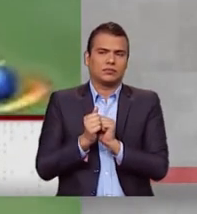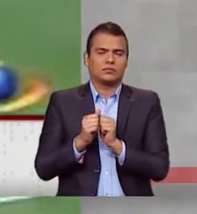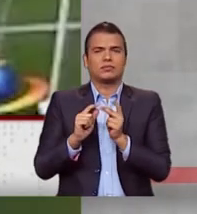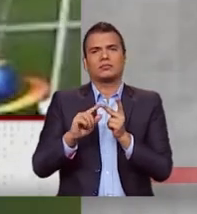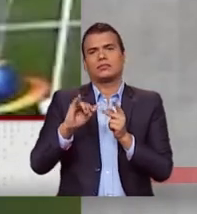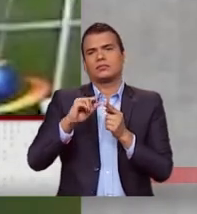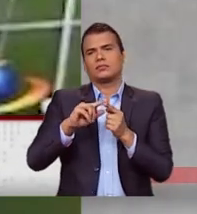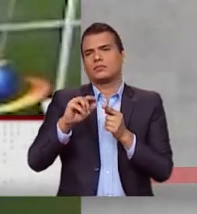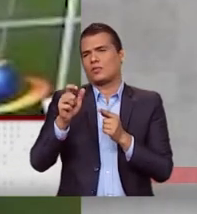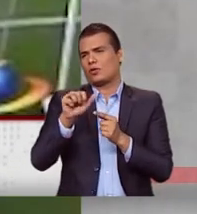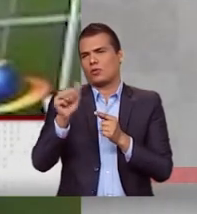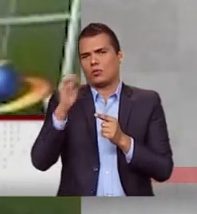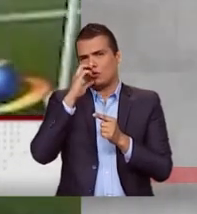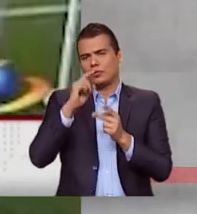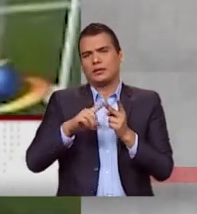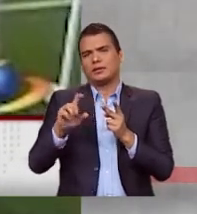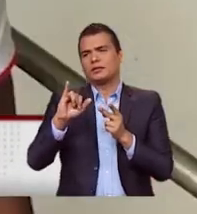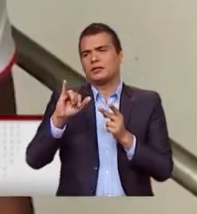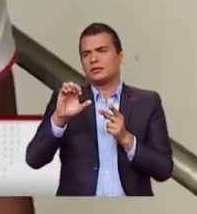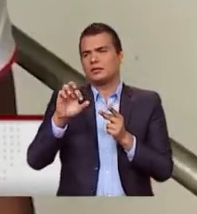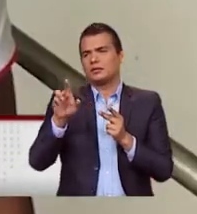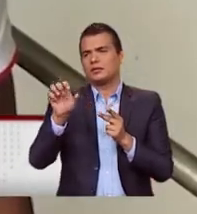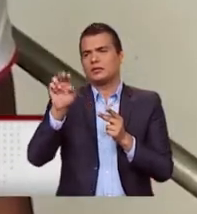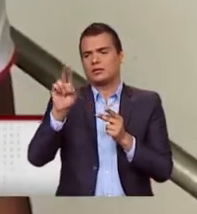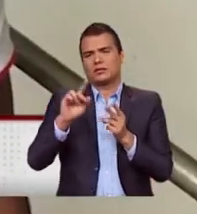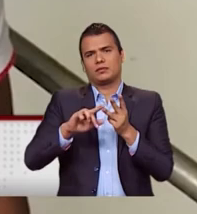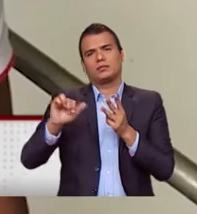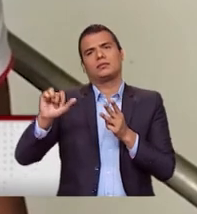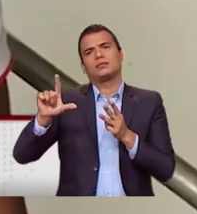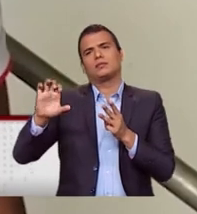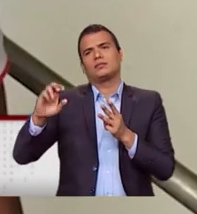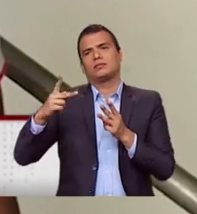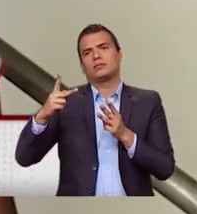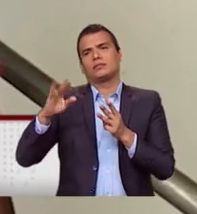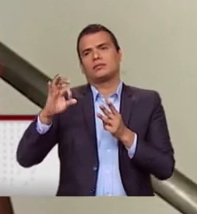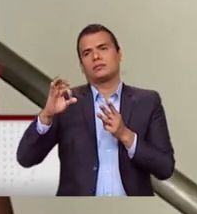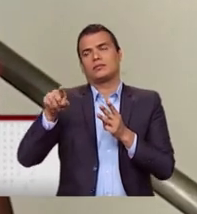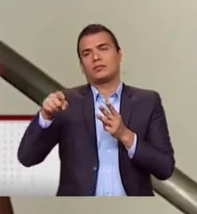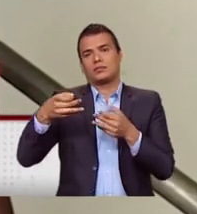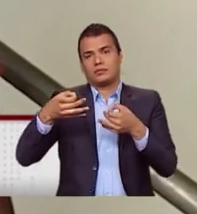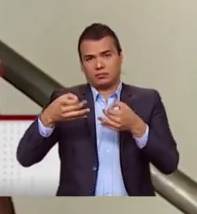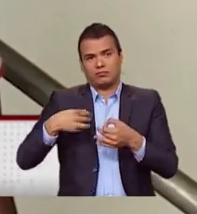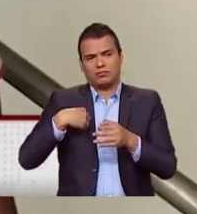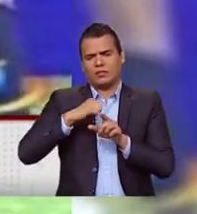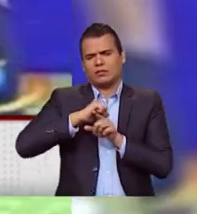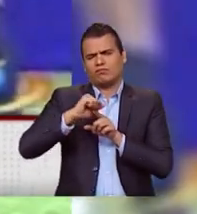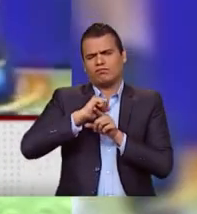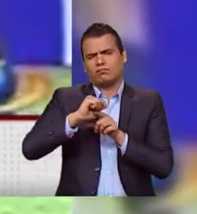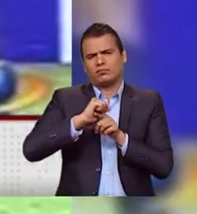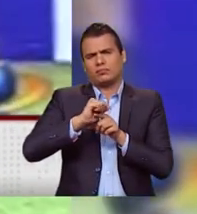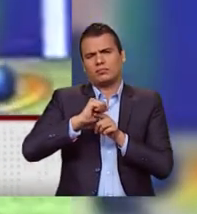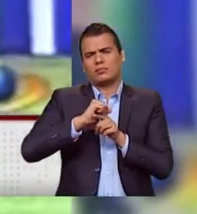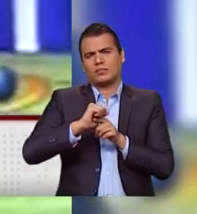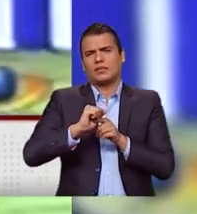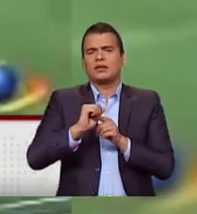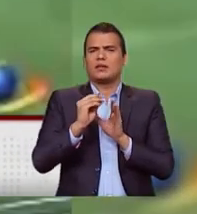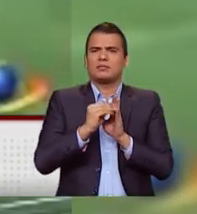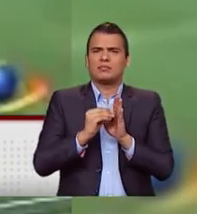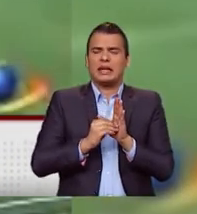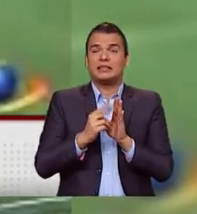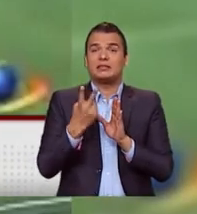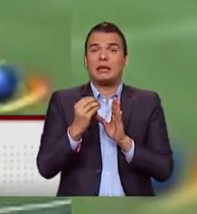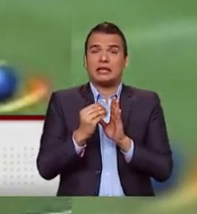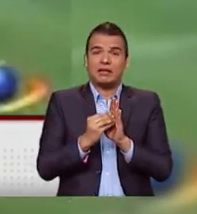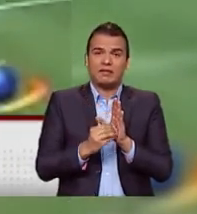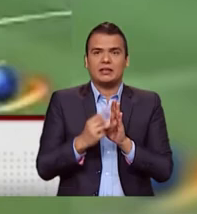Gerson, y en Brasil tuve a Alex, y resulta que uno se quedaba en los entrenos pateando 20, 30 bolas de cada lado.